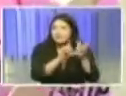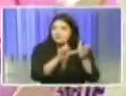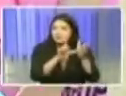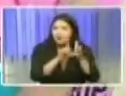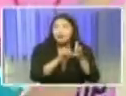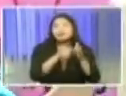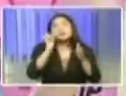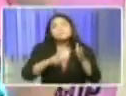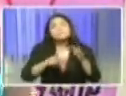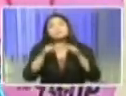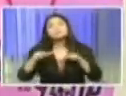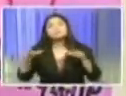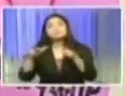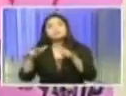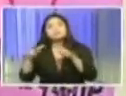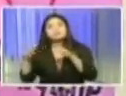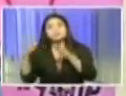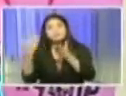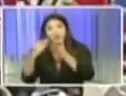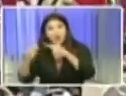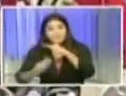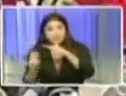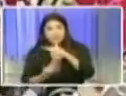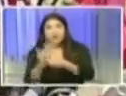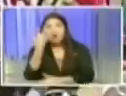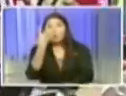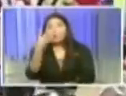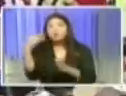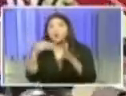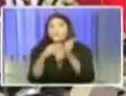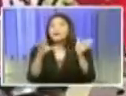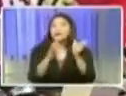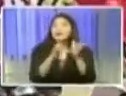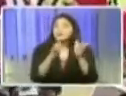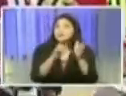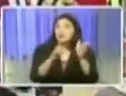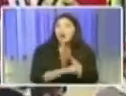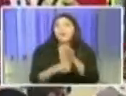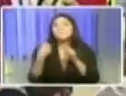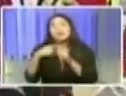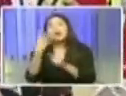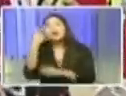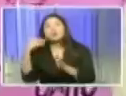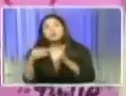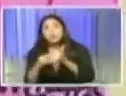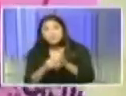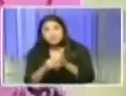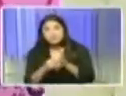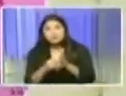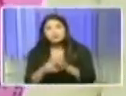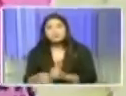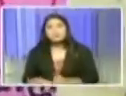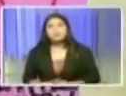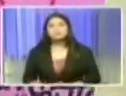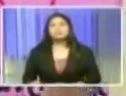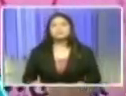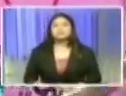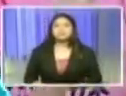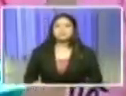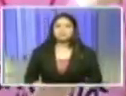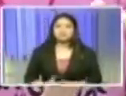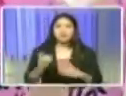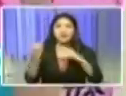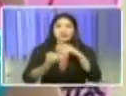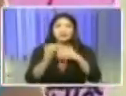y la unidad primaria. 4.000 liceos y 4.000 unidades. Habla, habla por el micrófono. Escuelas,